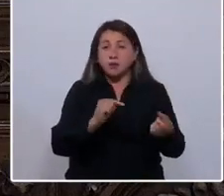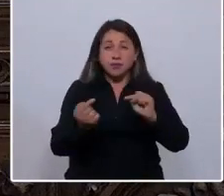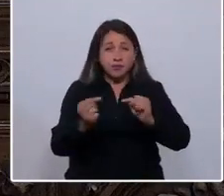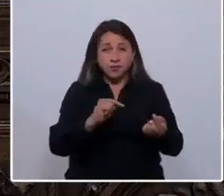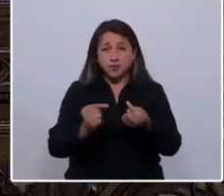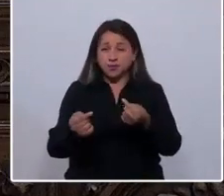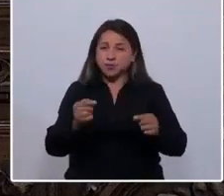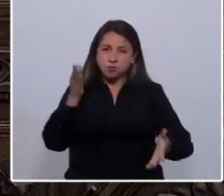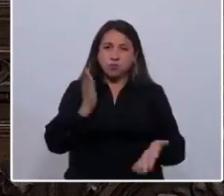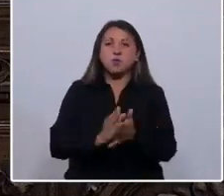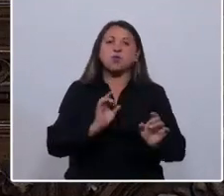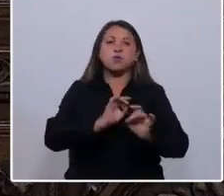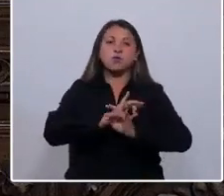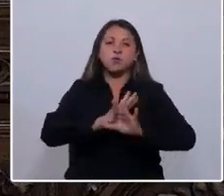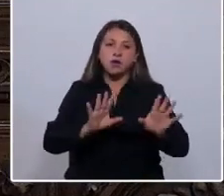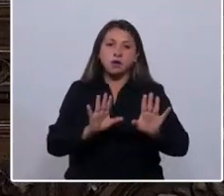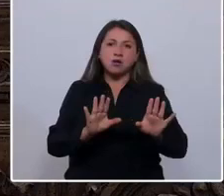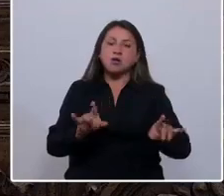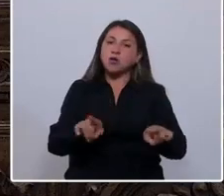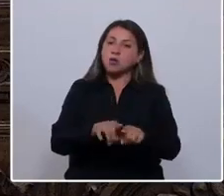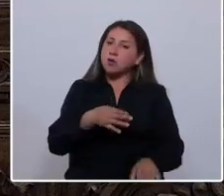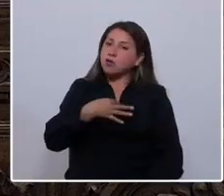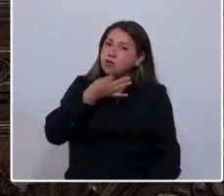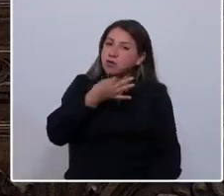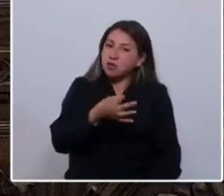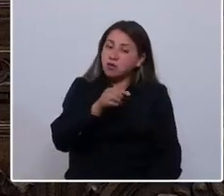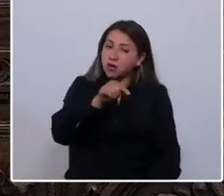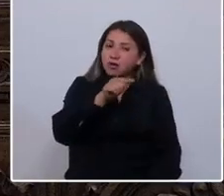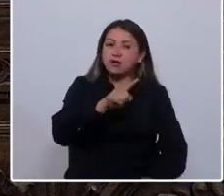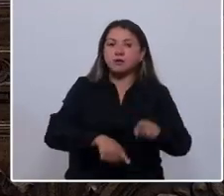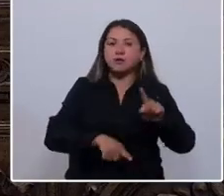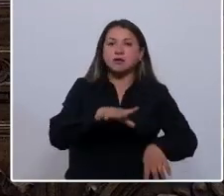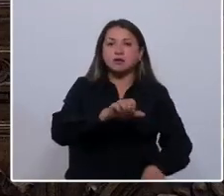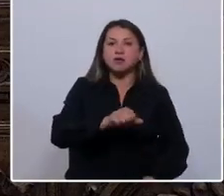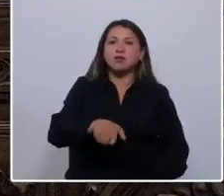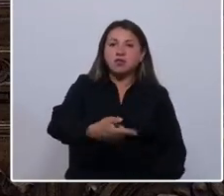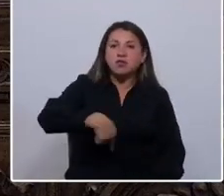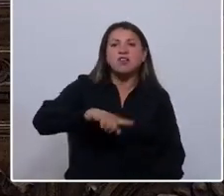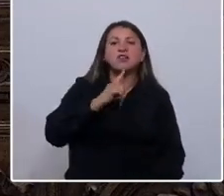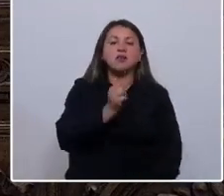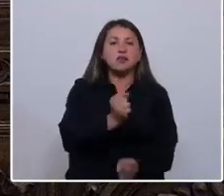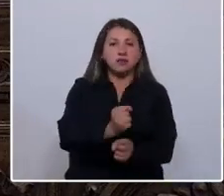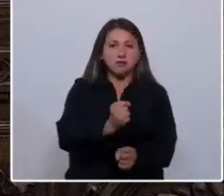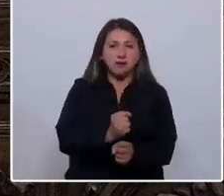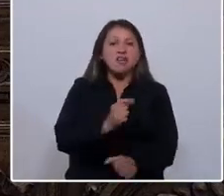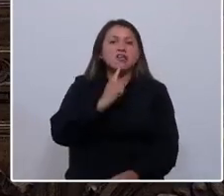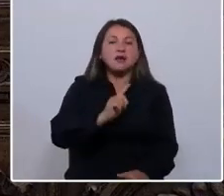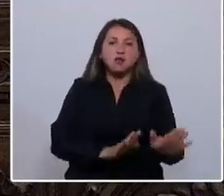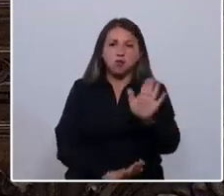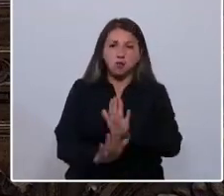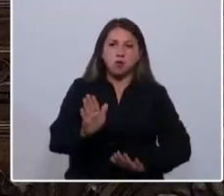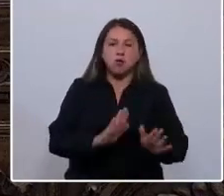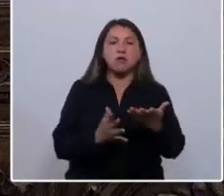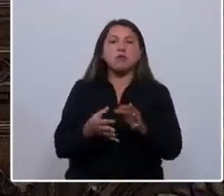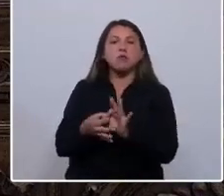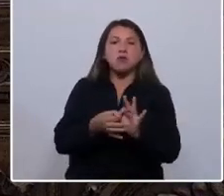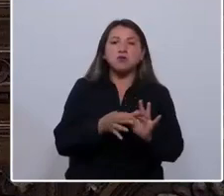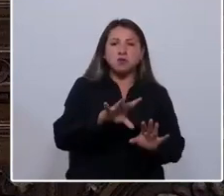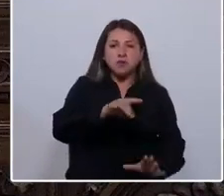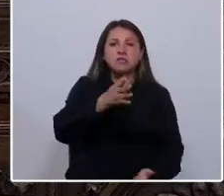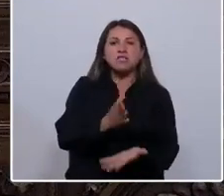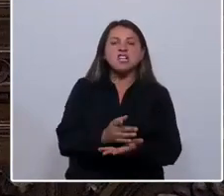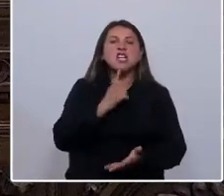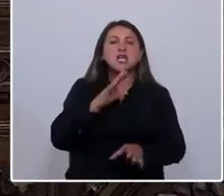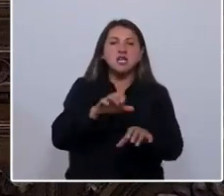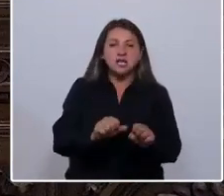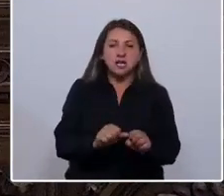claro, pusieron los puntos sobre las íes. Este territorio es de quien lo trabaja y de quien lo cuida. Por eso las decisiones las toman